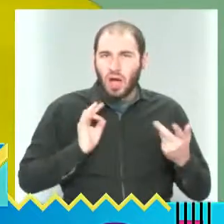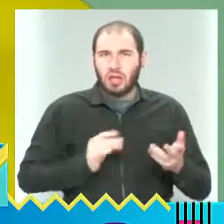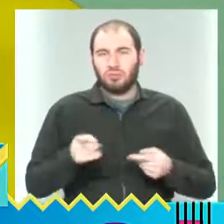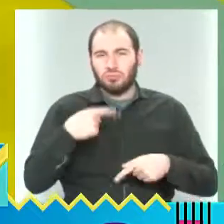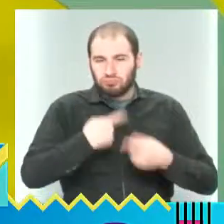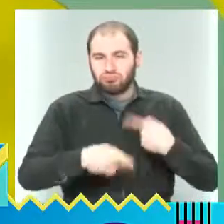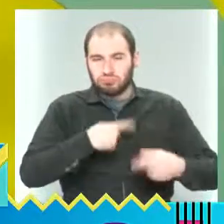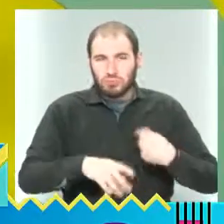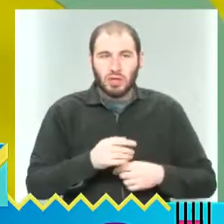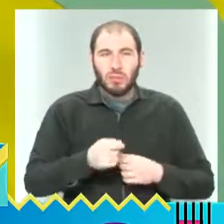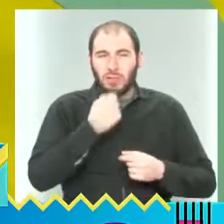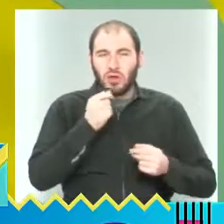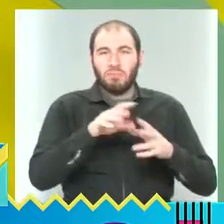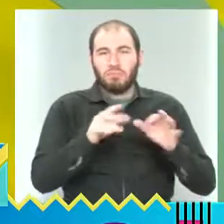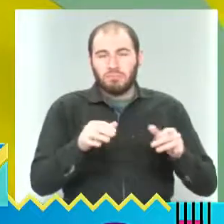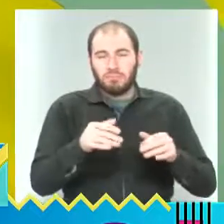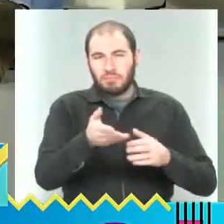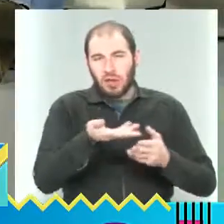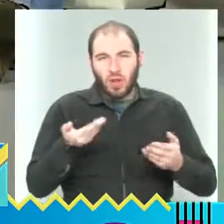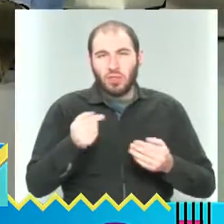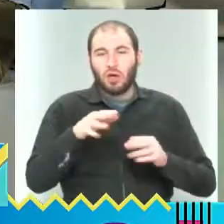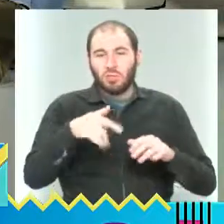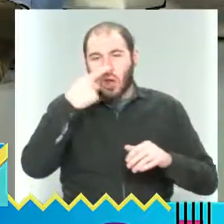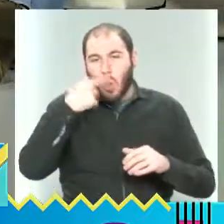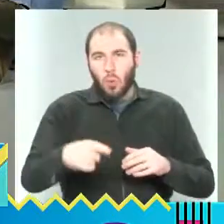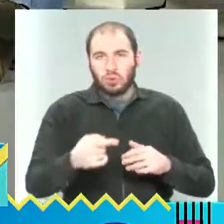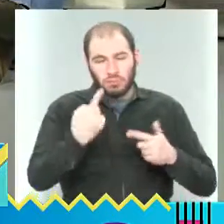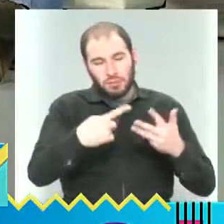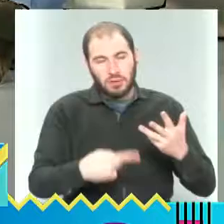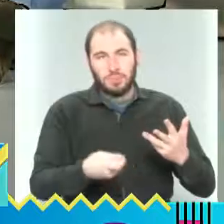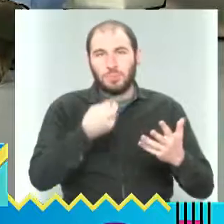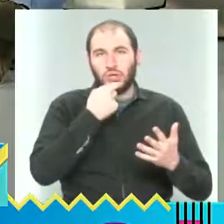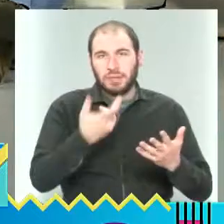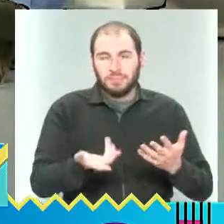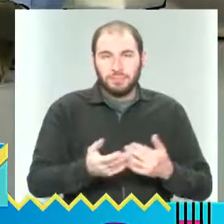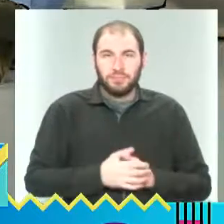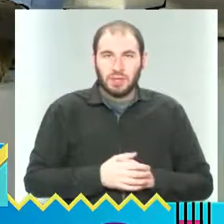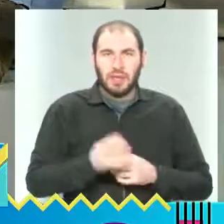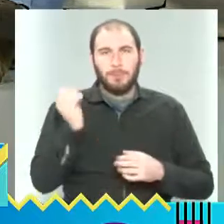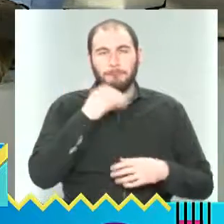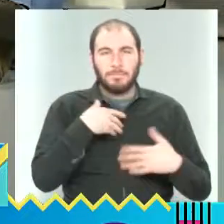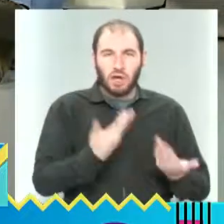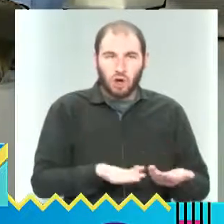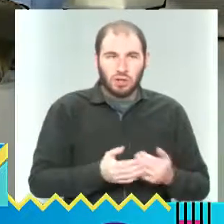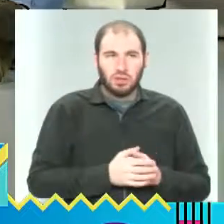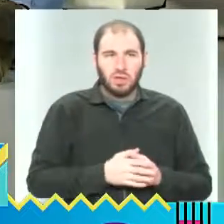años, si necesitamos un microondas, si tenemos que tener la última computadora, si es mejor llegar a la universidad